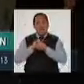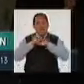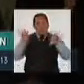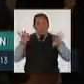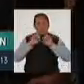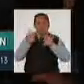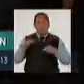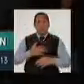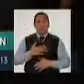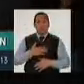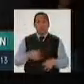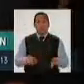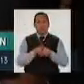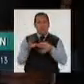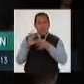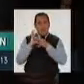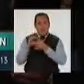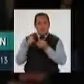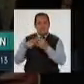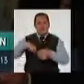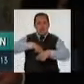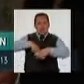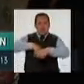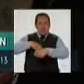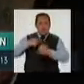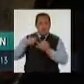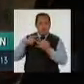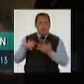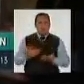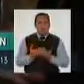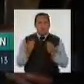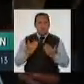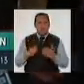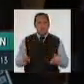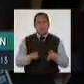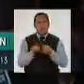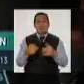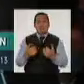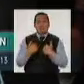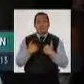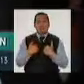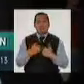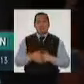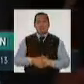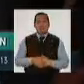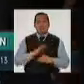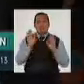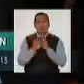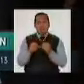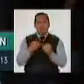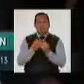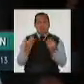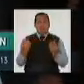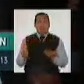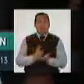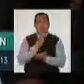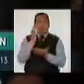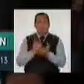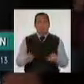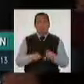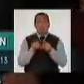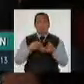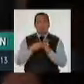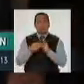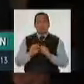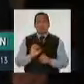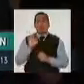difusión de las propiedades, alianzas con los cocineros, etcétera, y ha tenido unos efectos colaterales también sobre